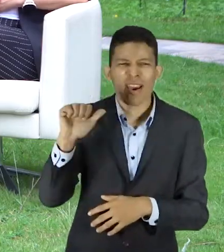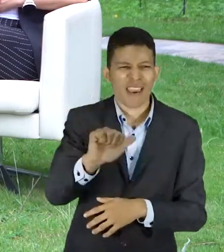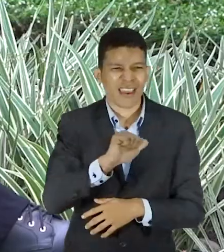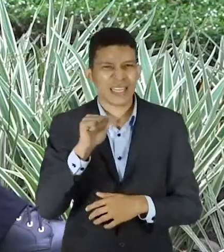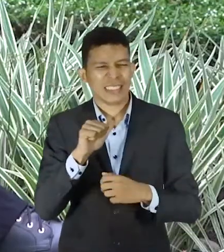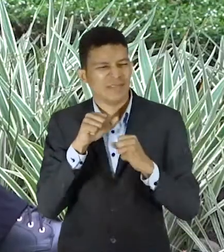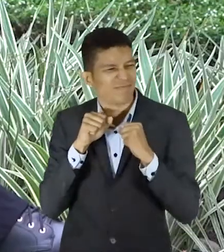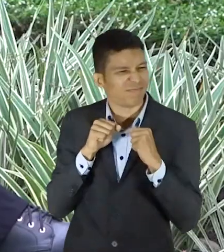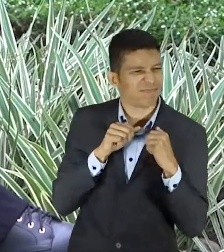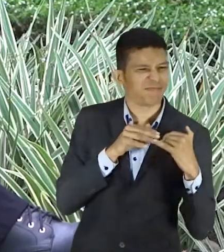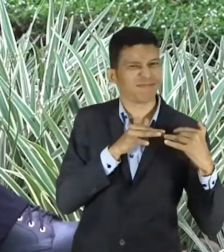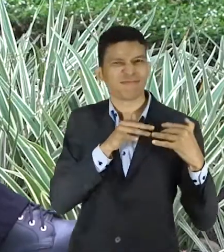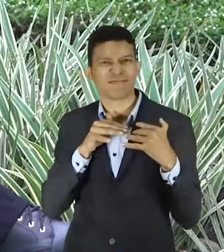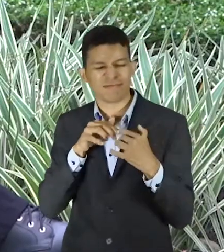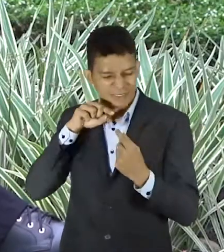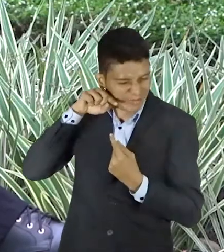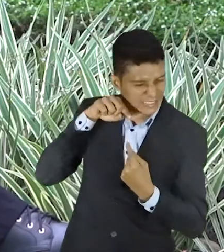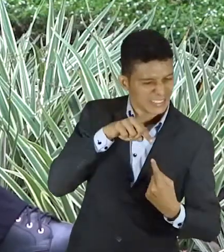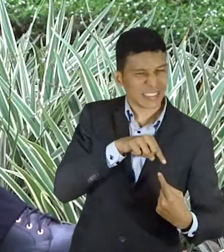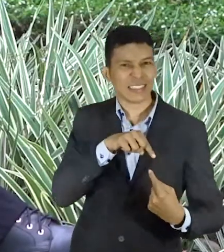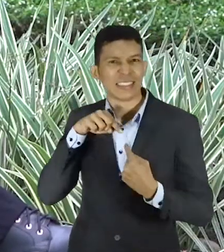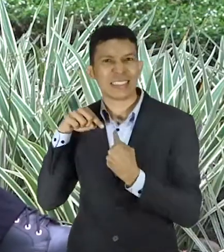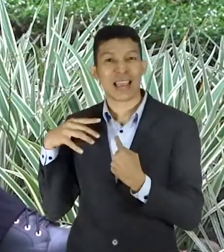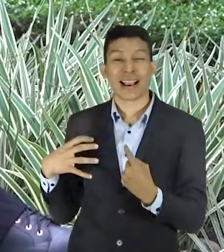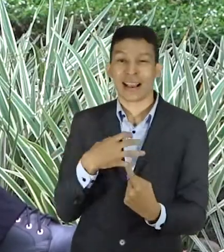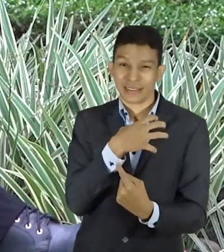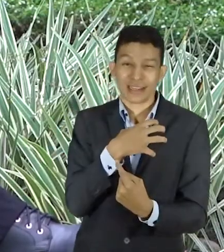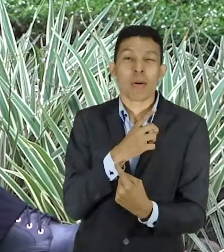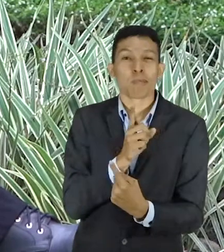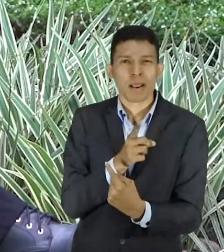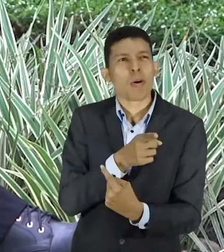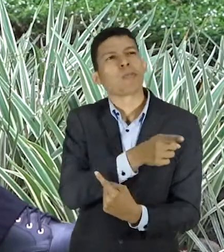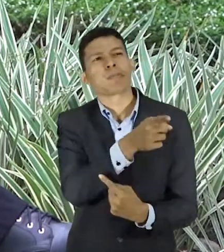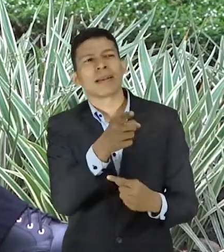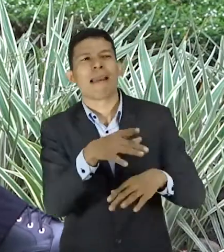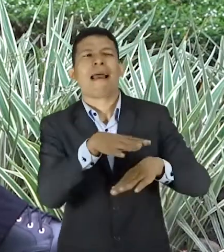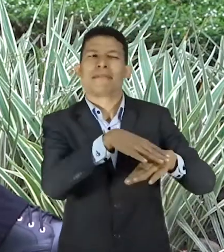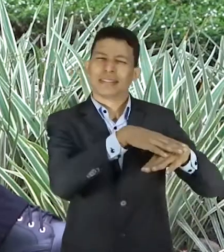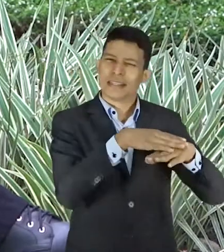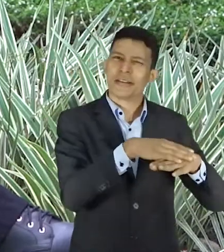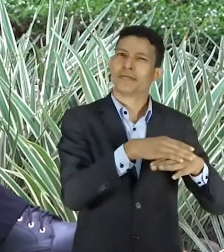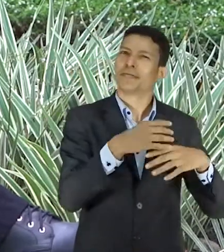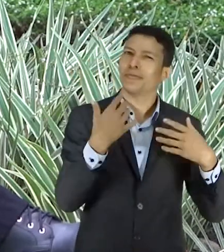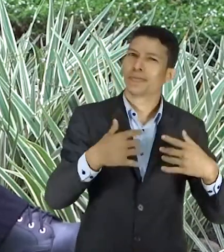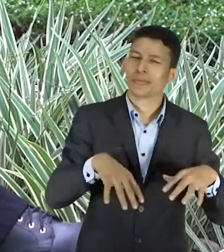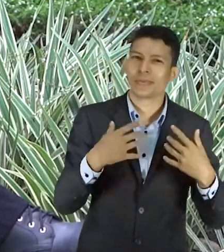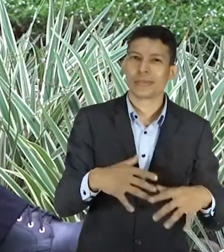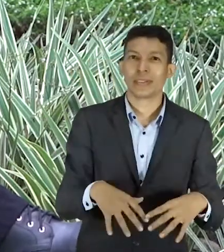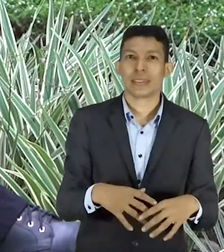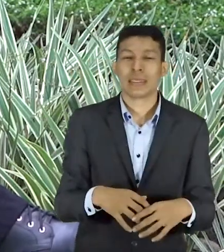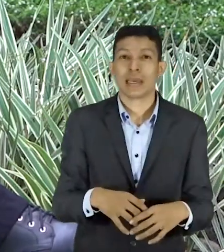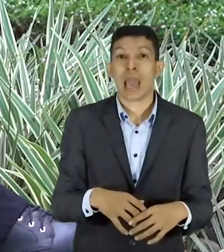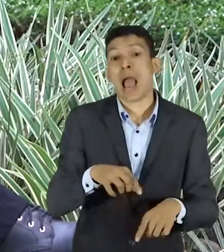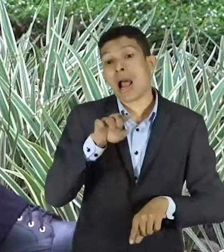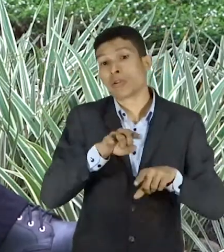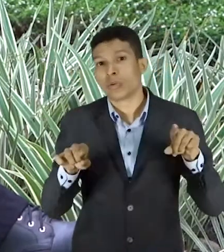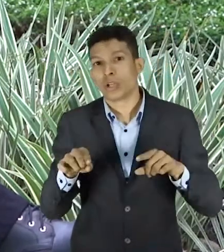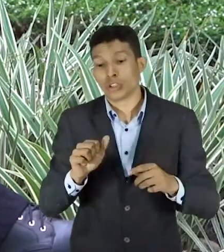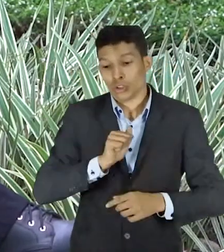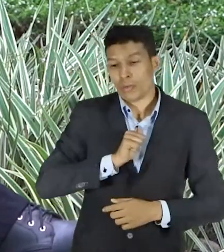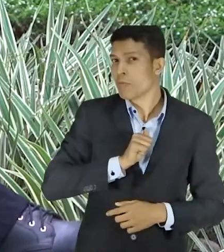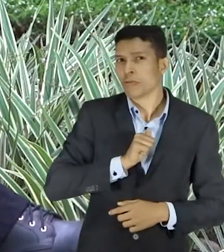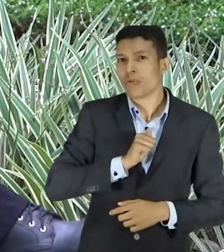que de pronto están, y guerreros que están pasando por un diagnóstico, por un momento complicado, tal vez no directo, sino de